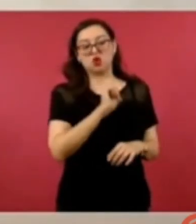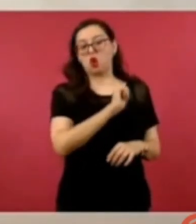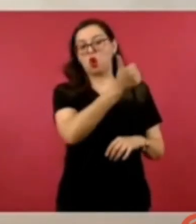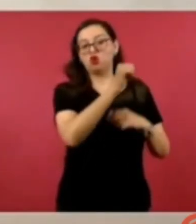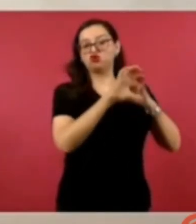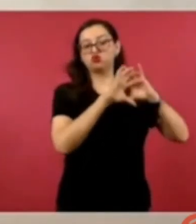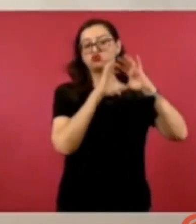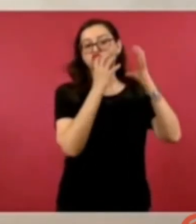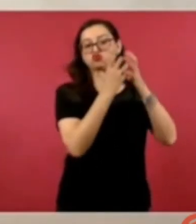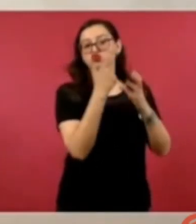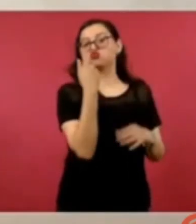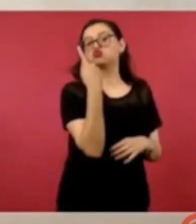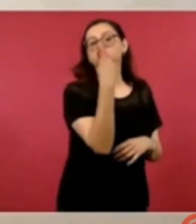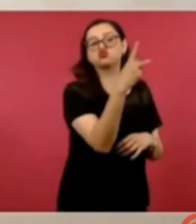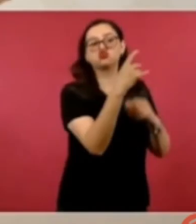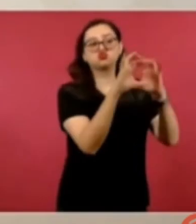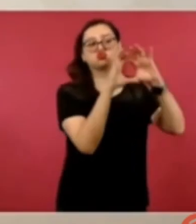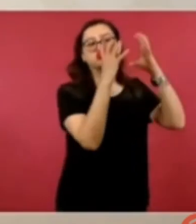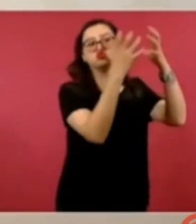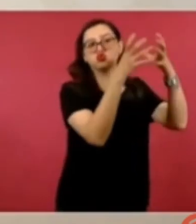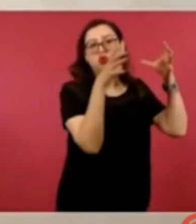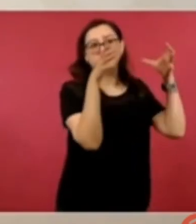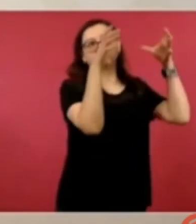y están en la idea de que el pueblo no existe